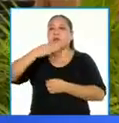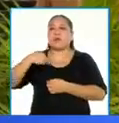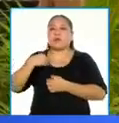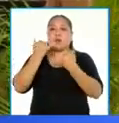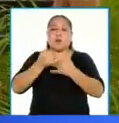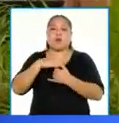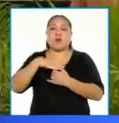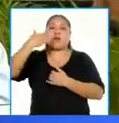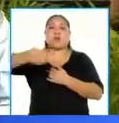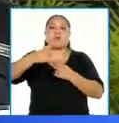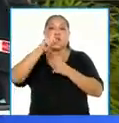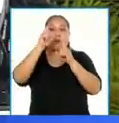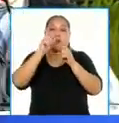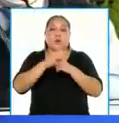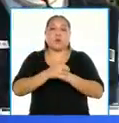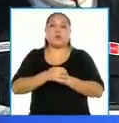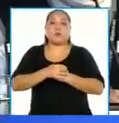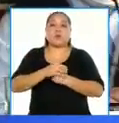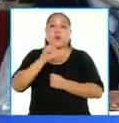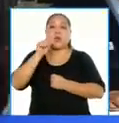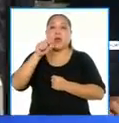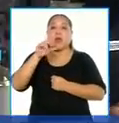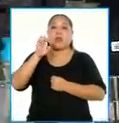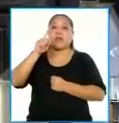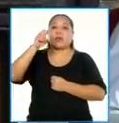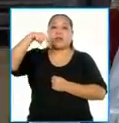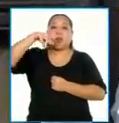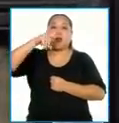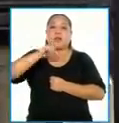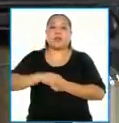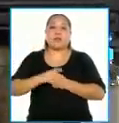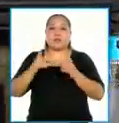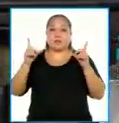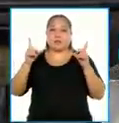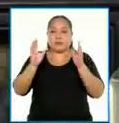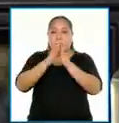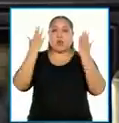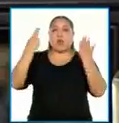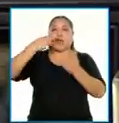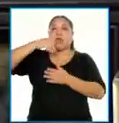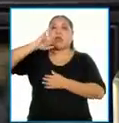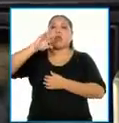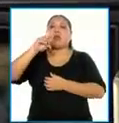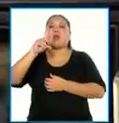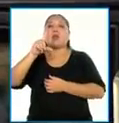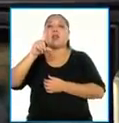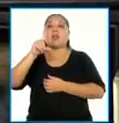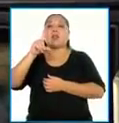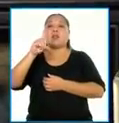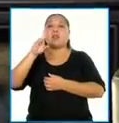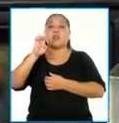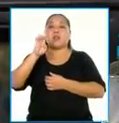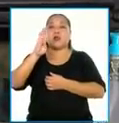Vamos a la siguiente pregunta, que es de Alexandra Ampuero, de Hildebrand en sus 13.